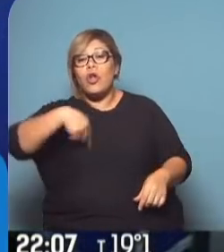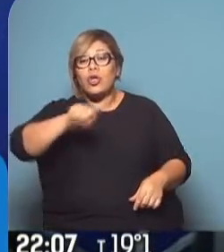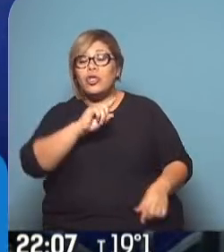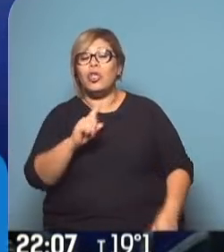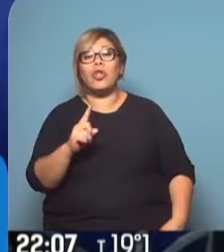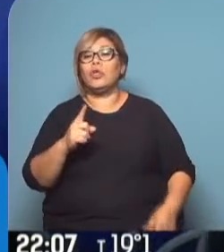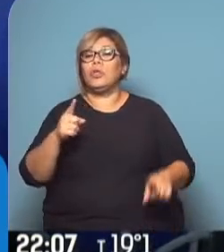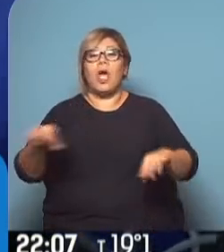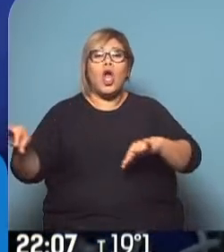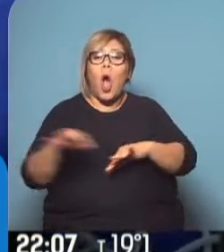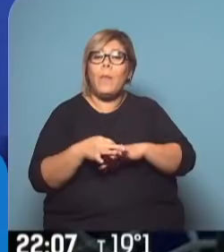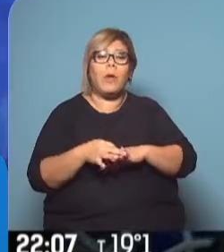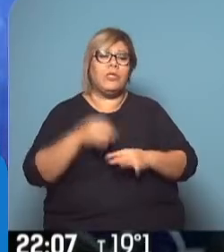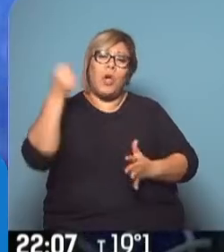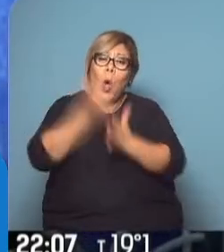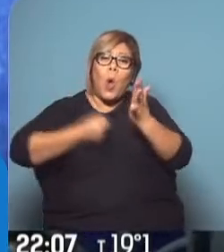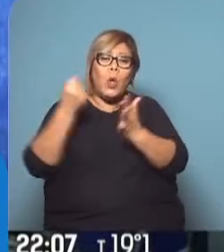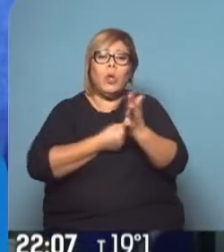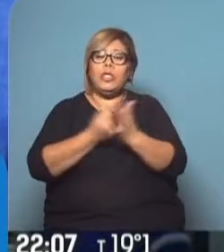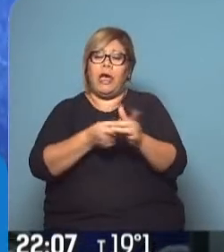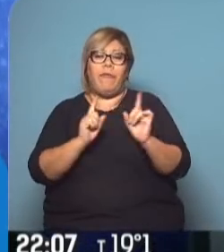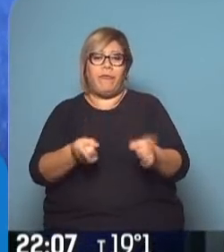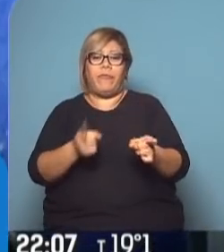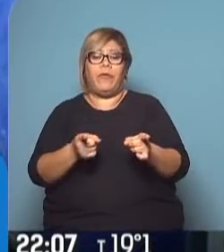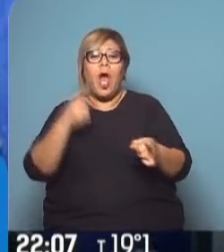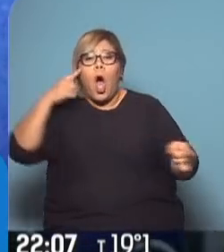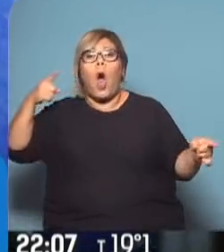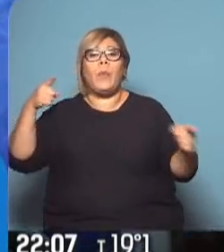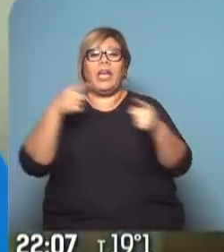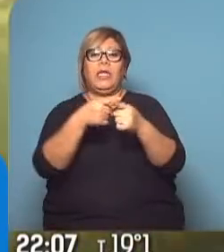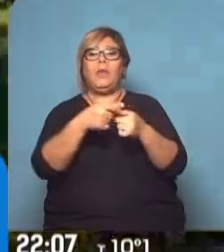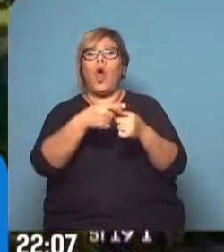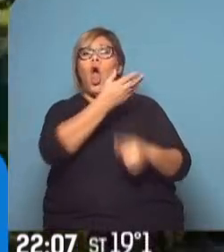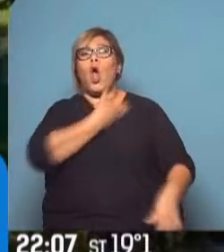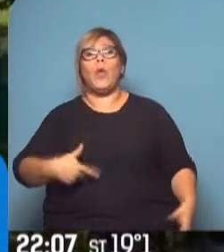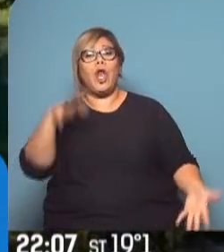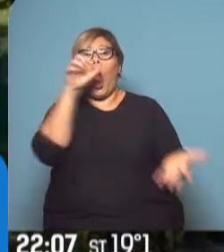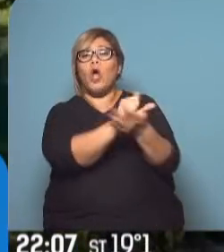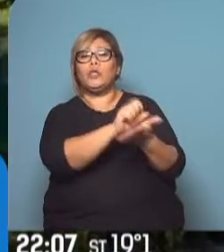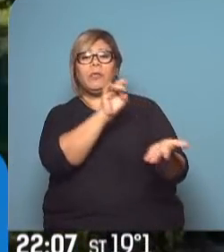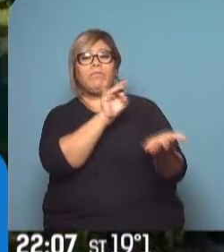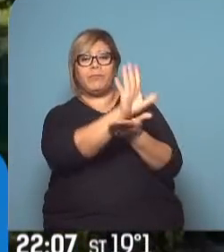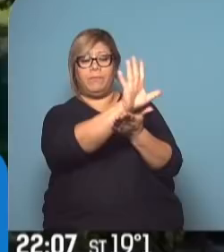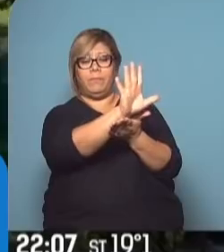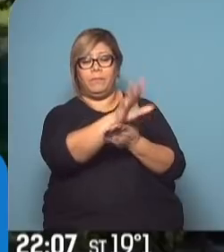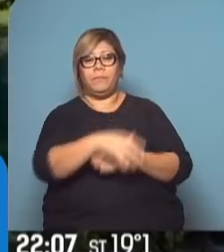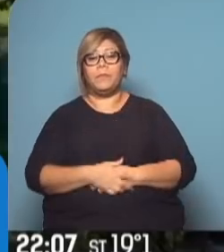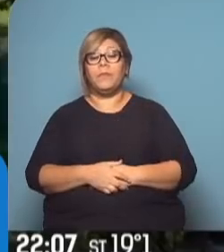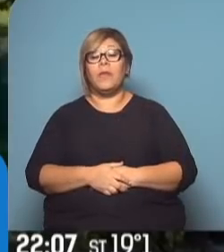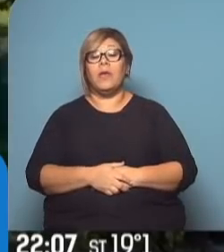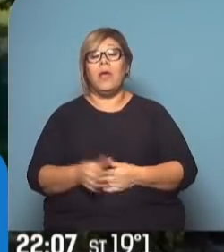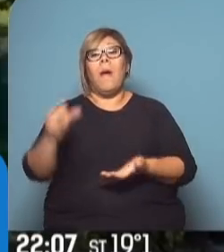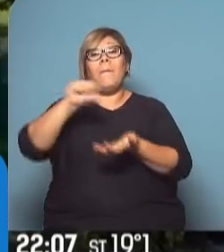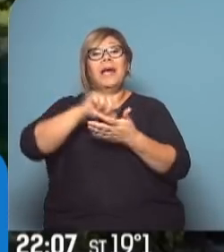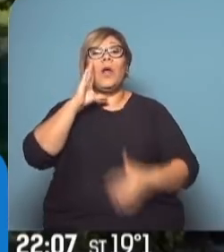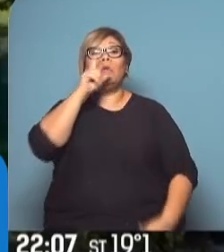reto y el compromiso que nos hemos trazado, que es lograr el cese de la usurpación. Desde Washington, la declaración del